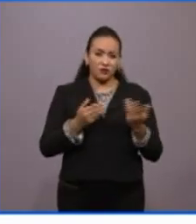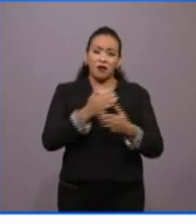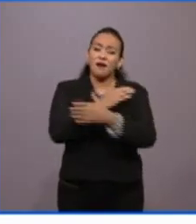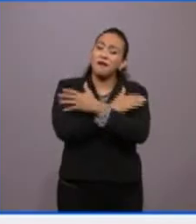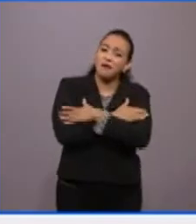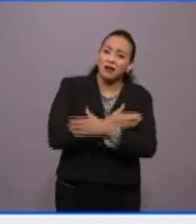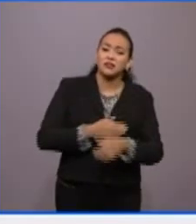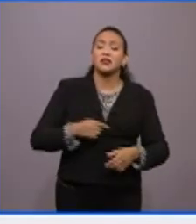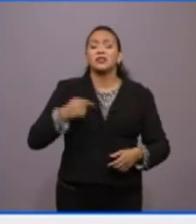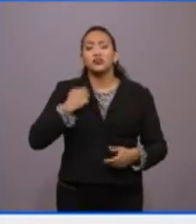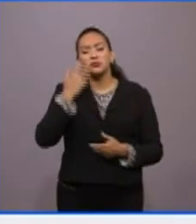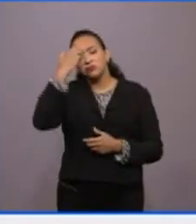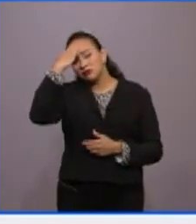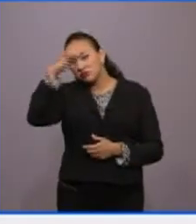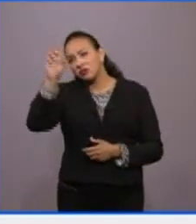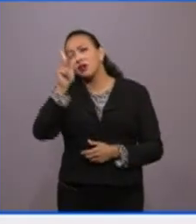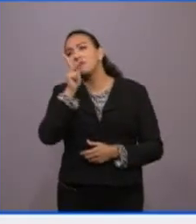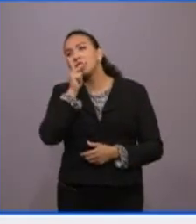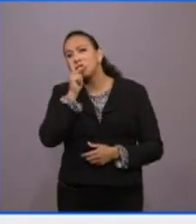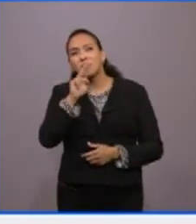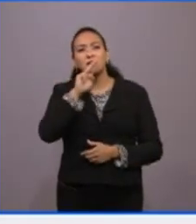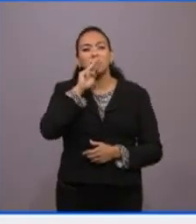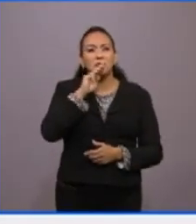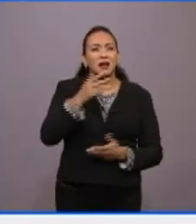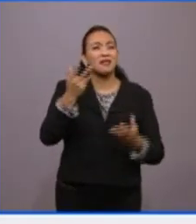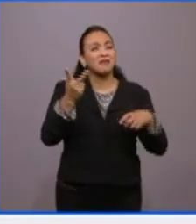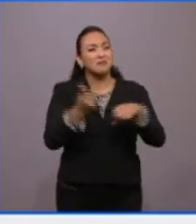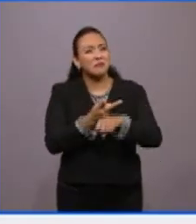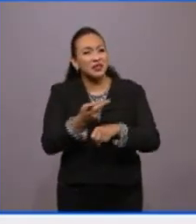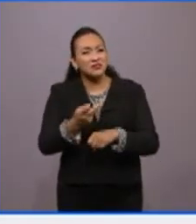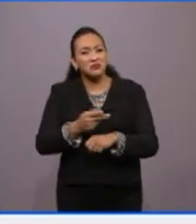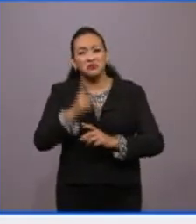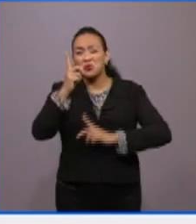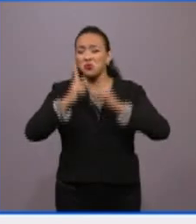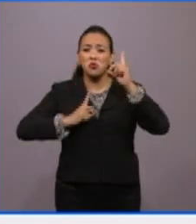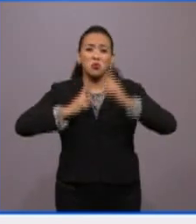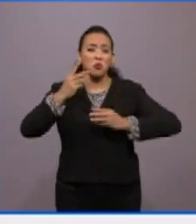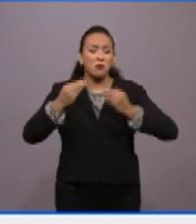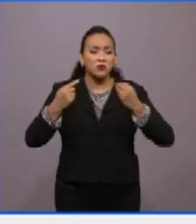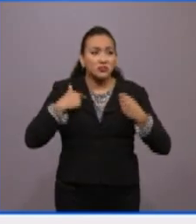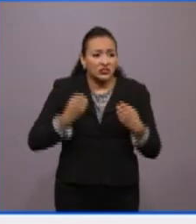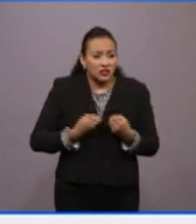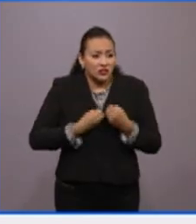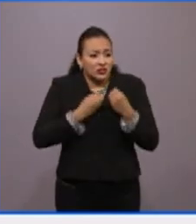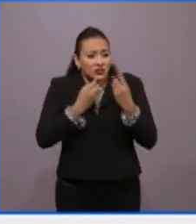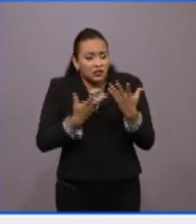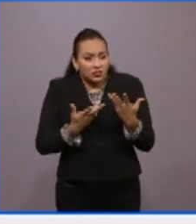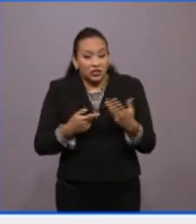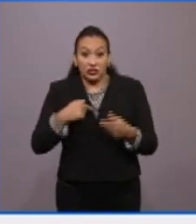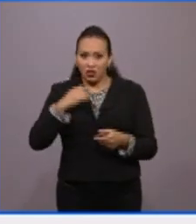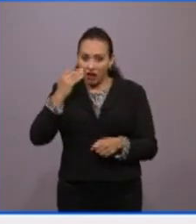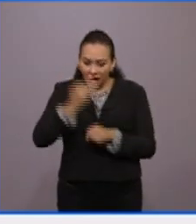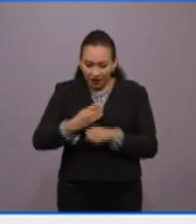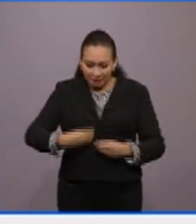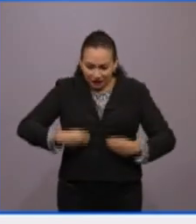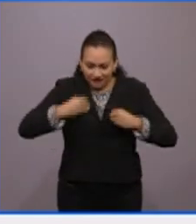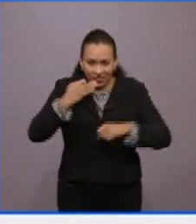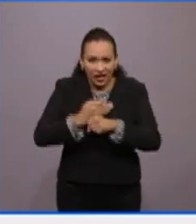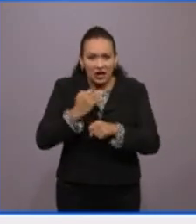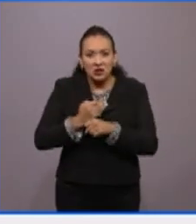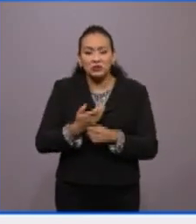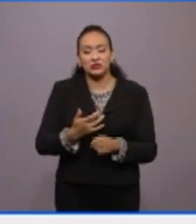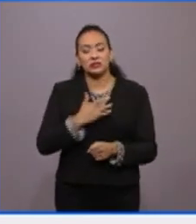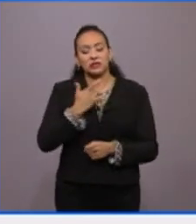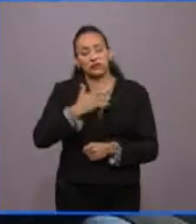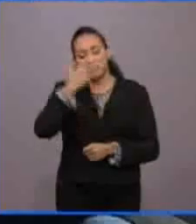hay cosas que no puedo hablar, que no puedo preguntar y muchas cosas que no pude sacar. Y ahorita yo siento que me afectan. Casi no hablamos de mi